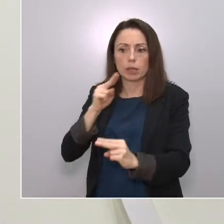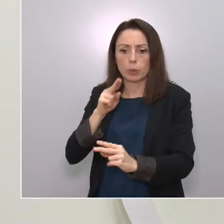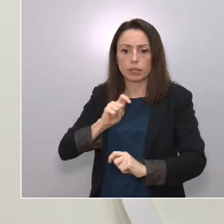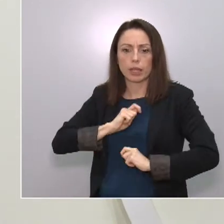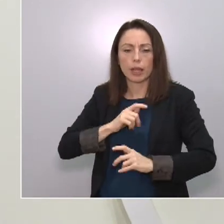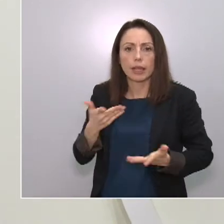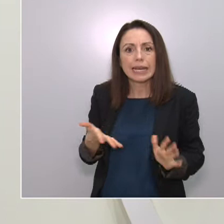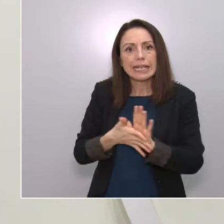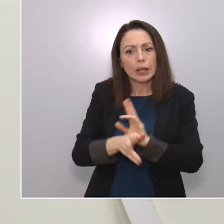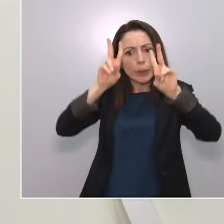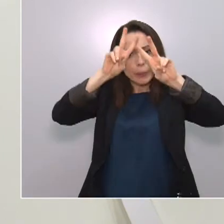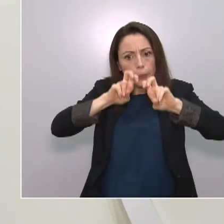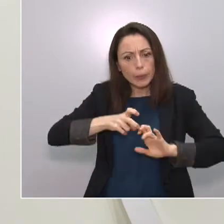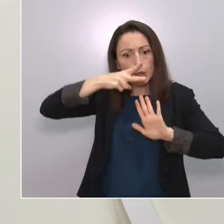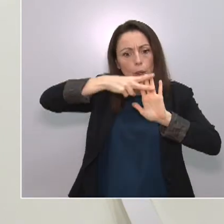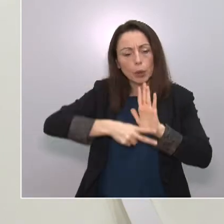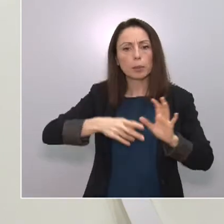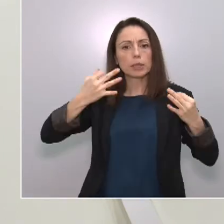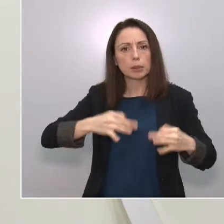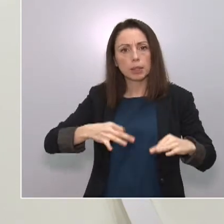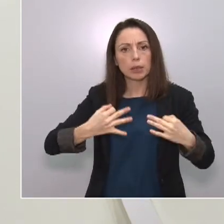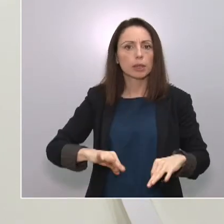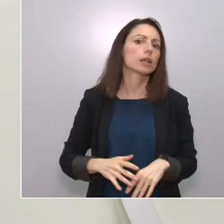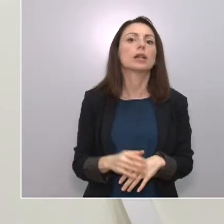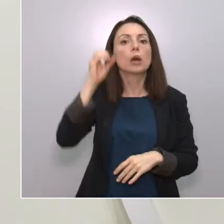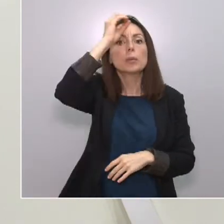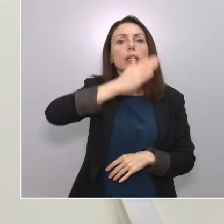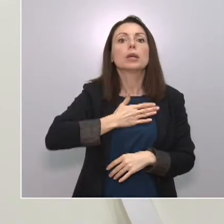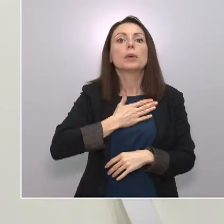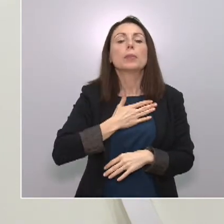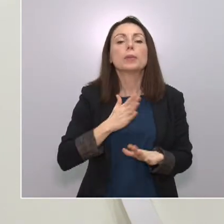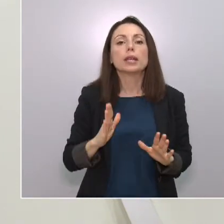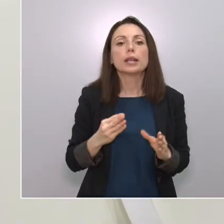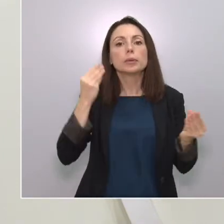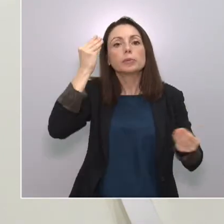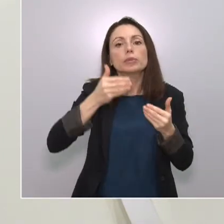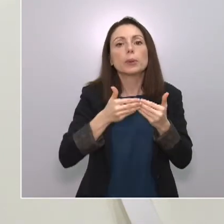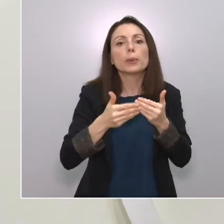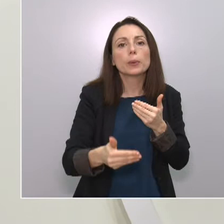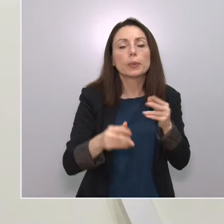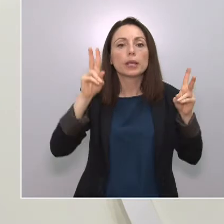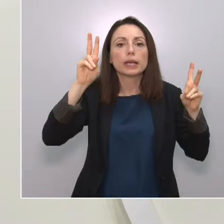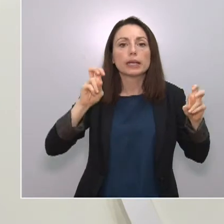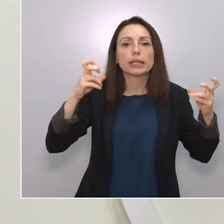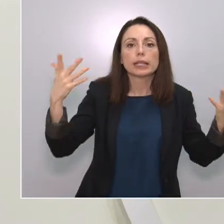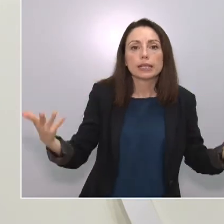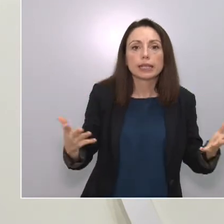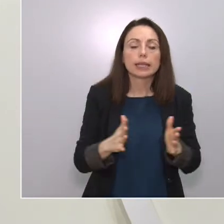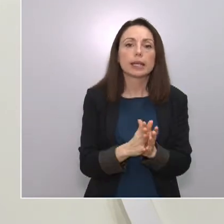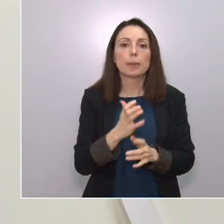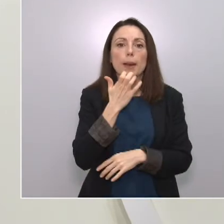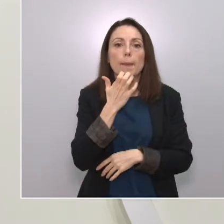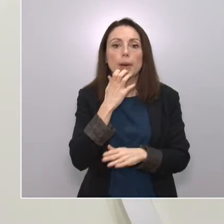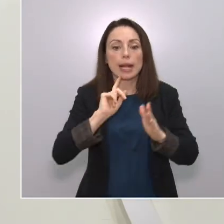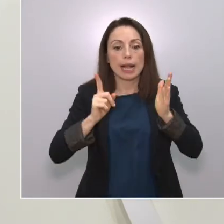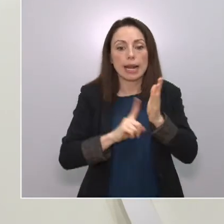Habría que analizar toda la normativa ordinaria. Yo creo que quizás a través de la Ley de Protección Civil se podría controlar también la movilidad, por ejemplo,